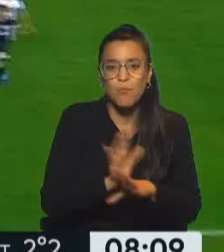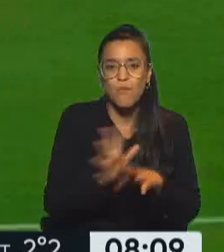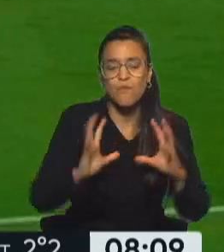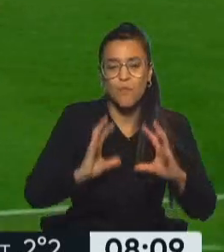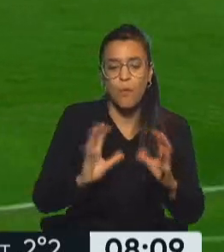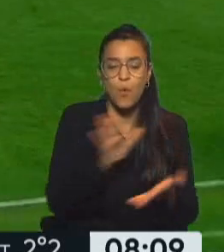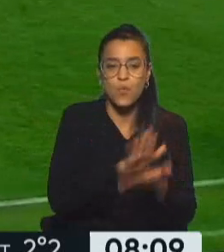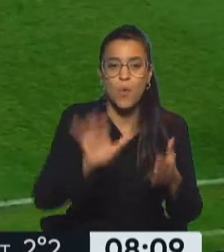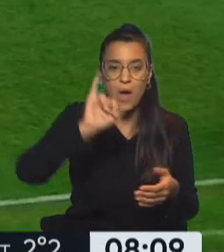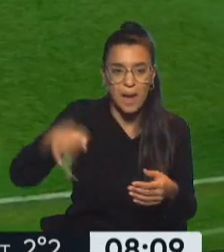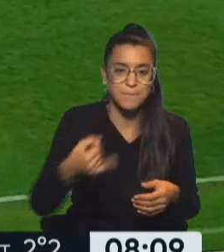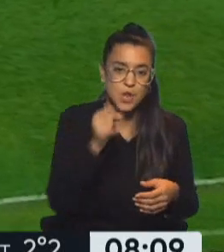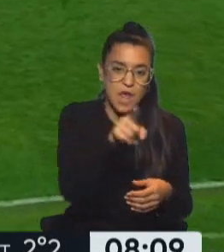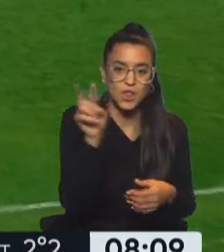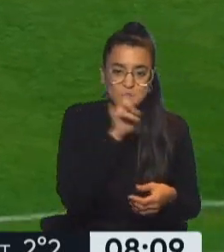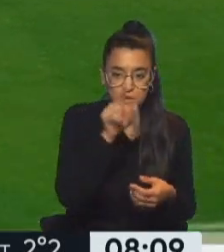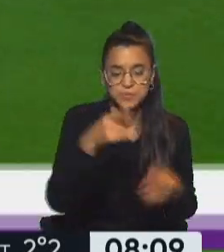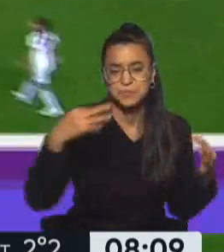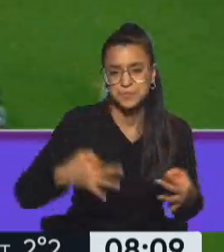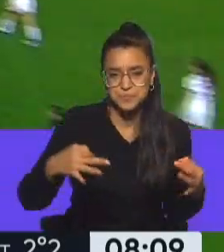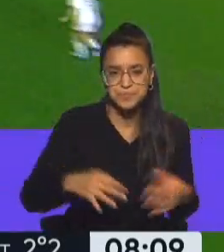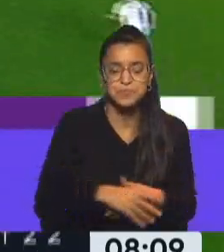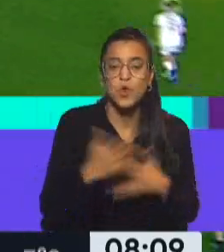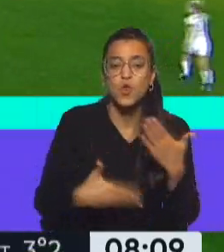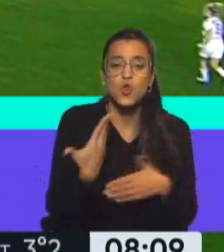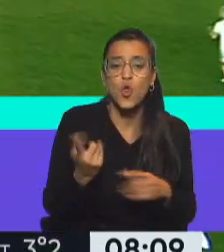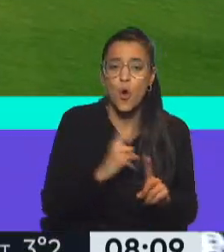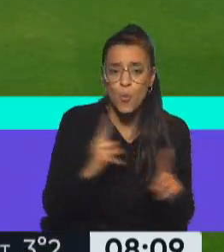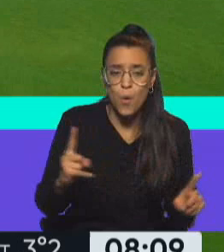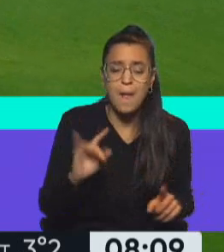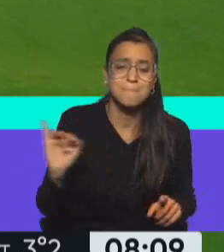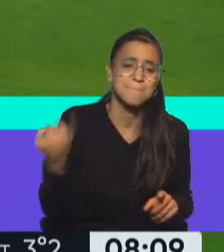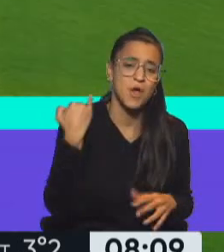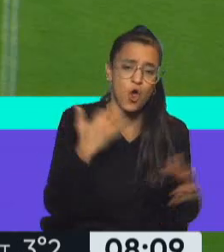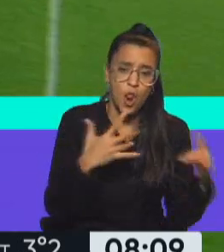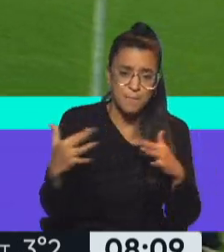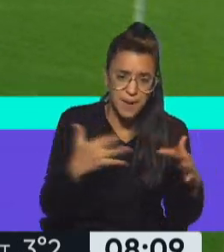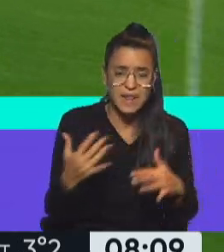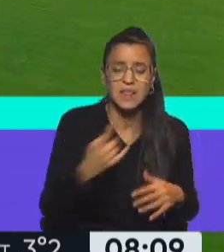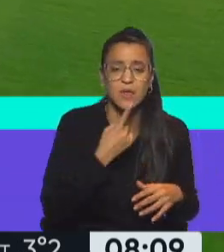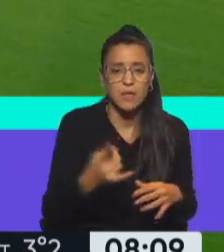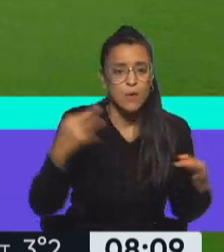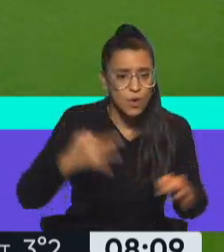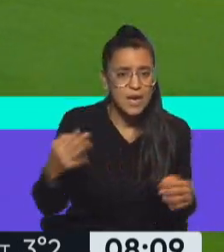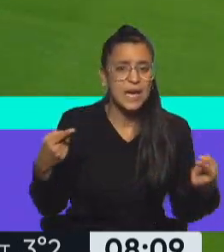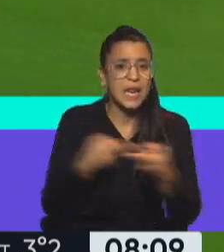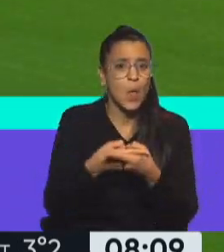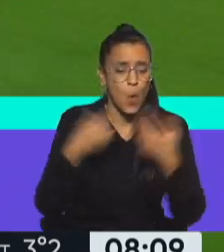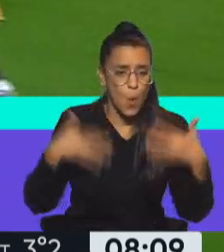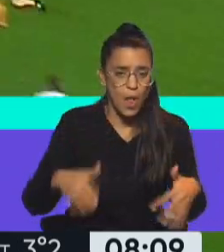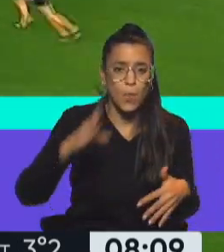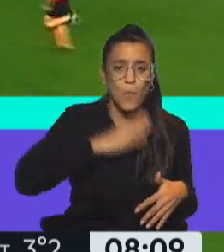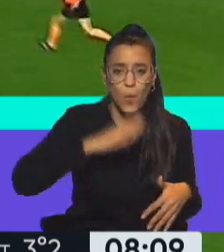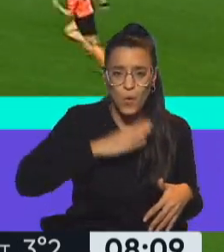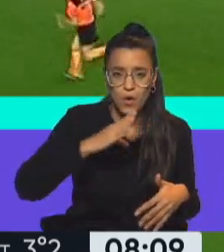Con un nuevo campeonato de ellas que se lo tienen merecido a pesar de que no jugaron el mejor de los partidos, tenían un gran rival que es